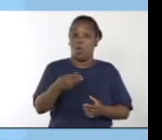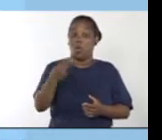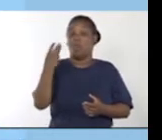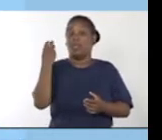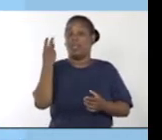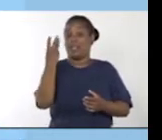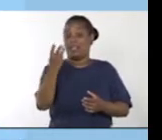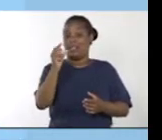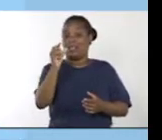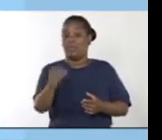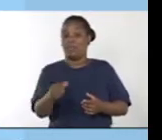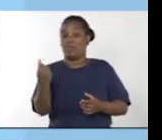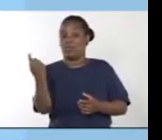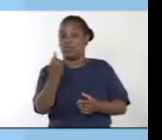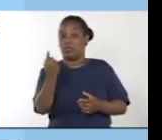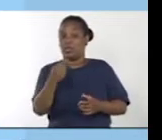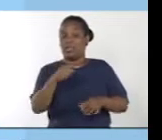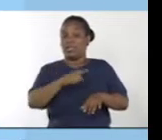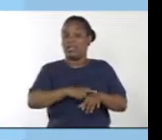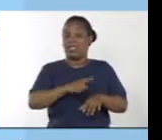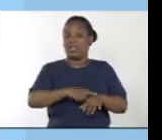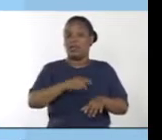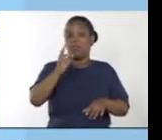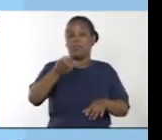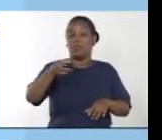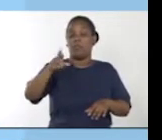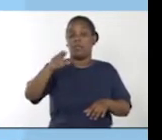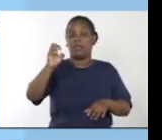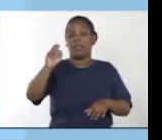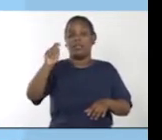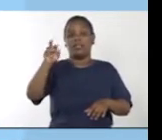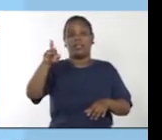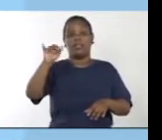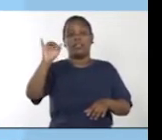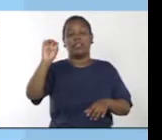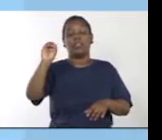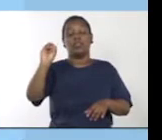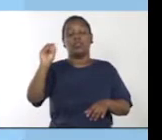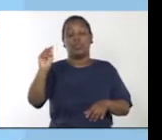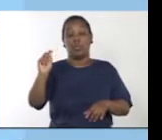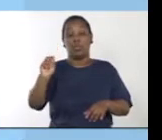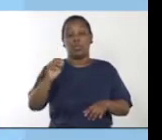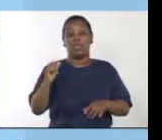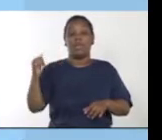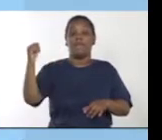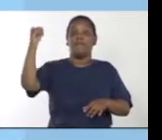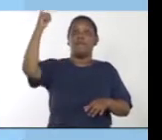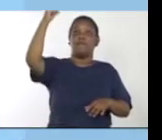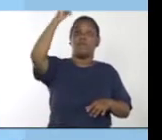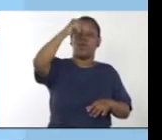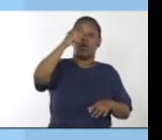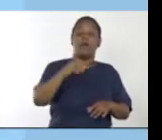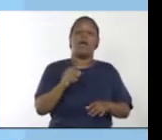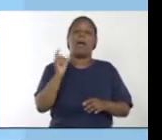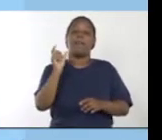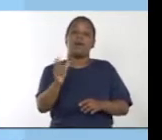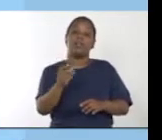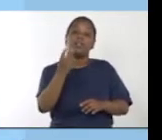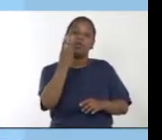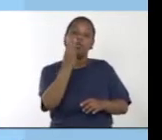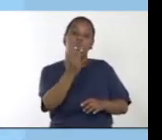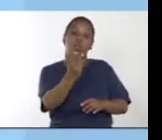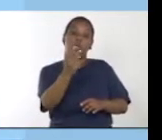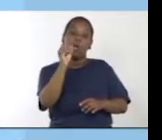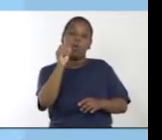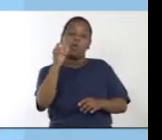la tercera persona del singular tiempo pretérito y volaban aparece conjugada en la segunda